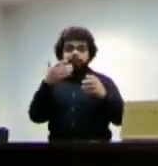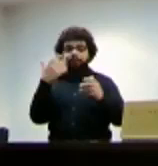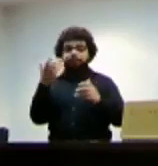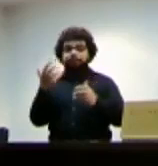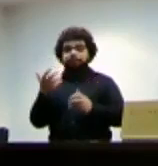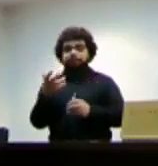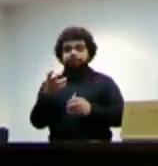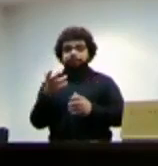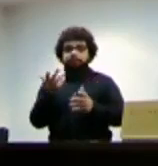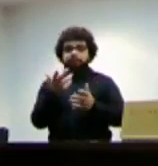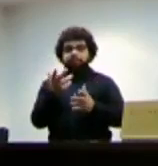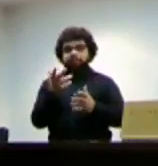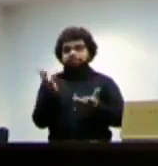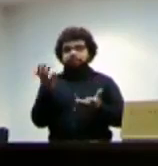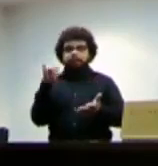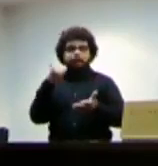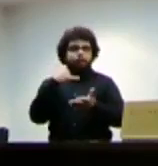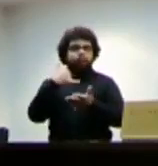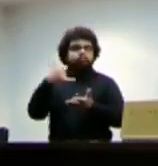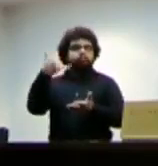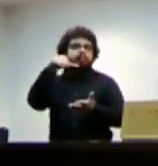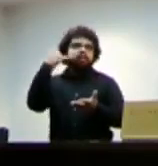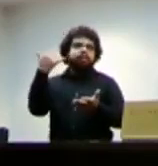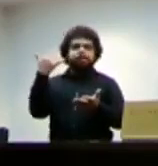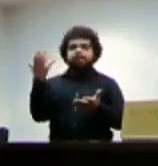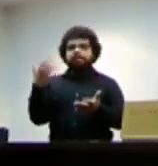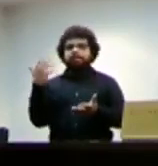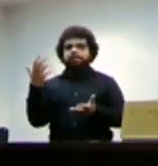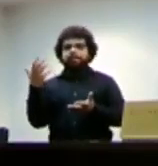un teléfono que se levanta y suena